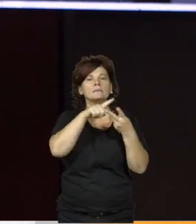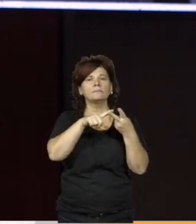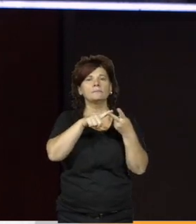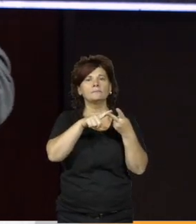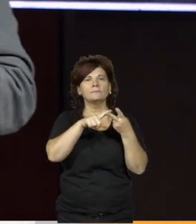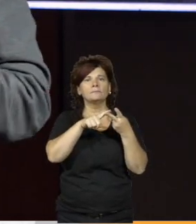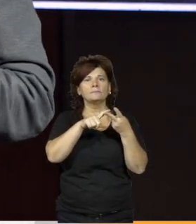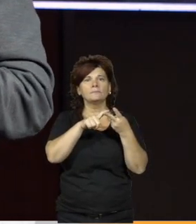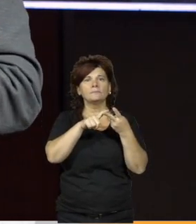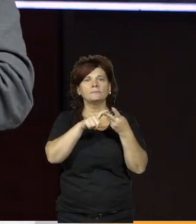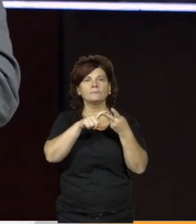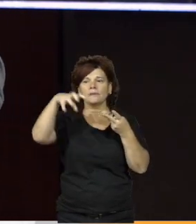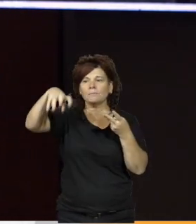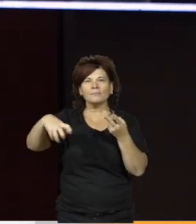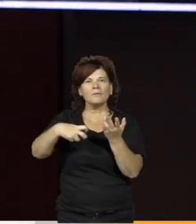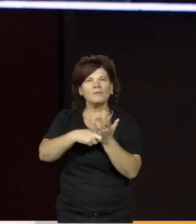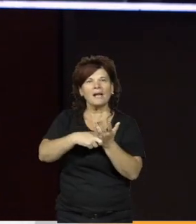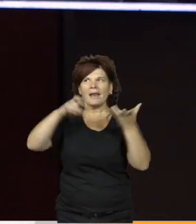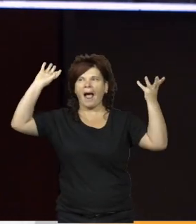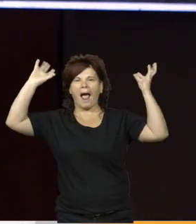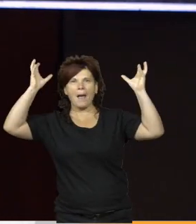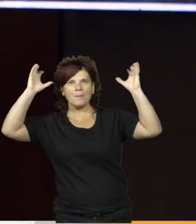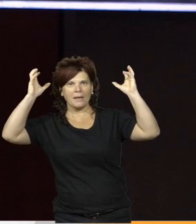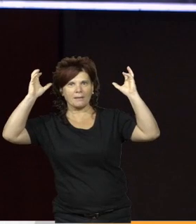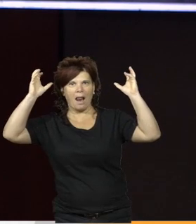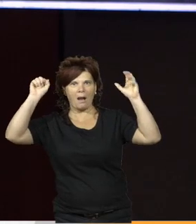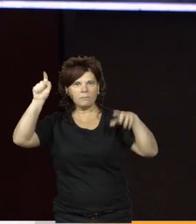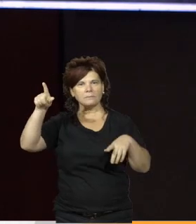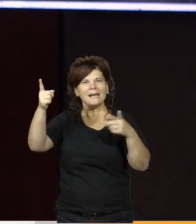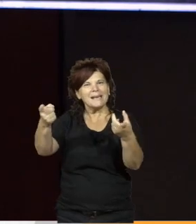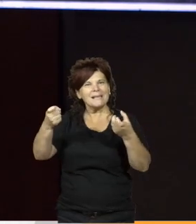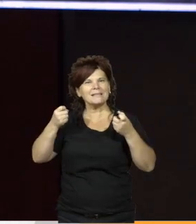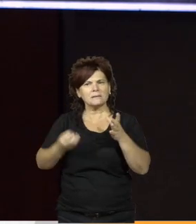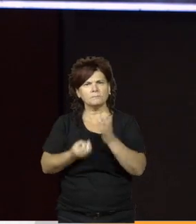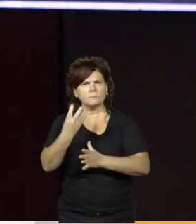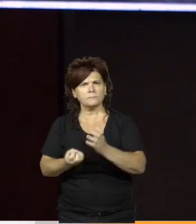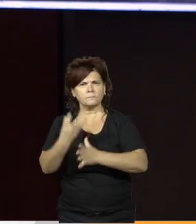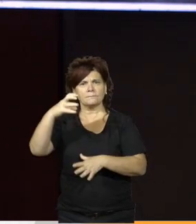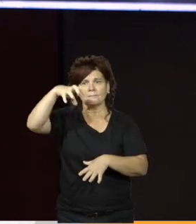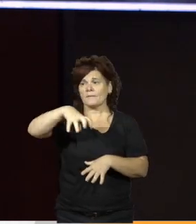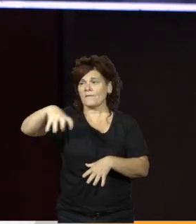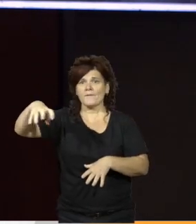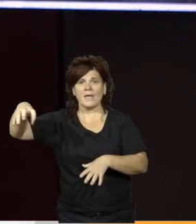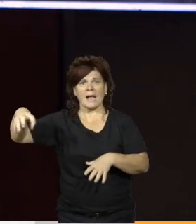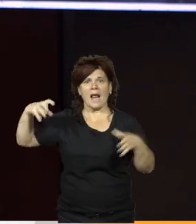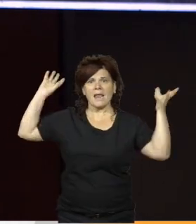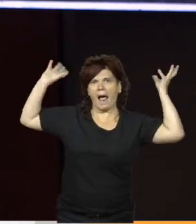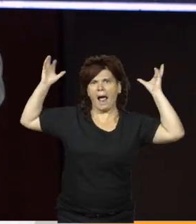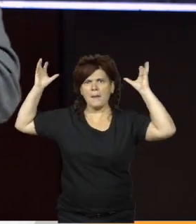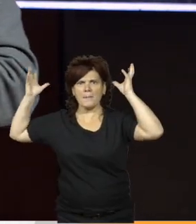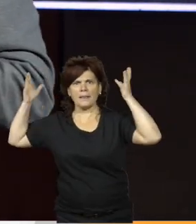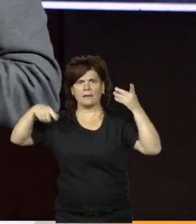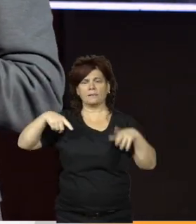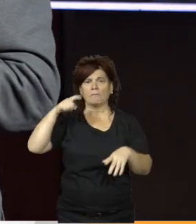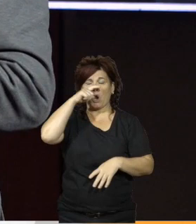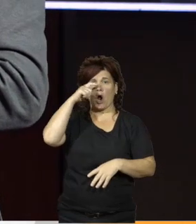las fiscalías ambientales. O sea, necesitamos crear muchas más fiscalías ambientales. Nosotros en Corrientes tenemos